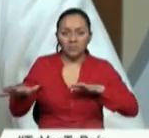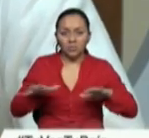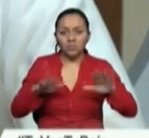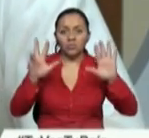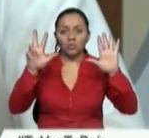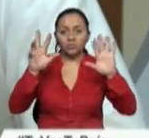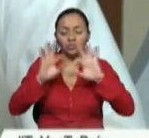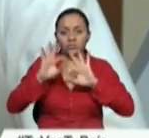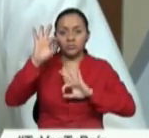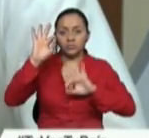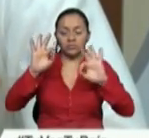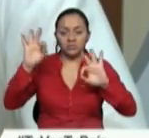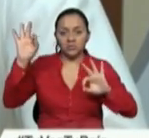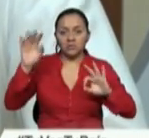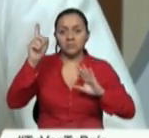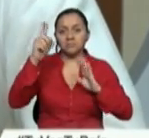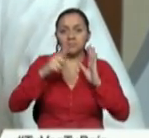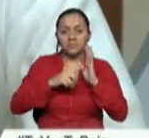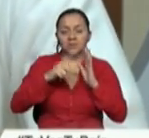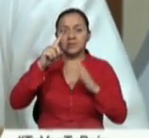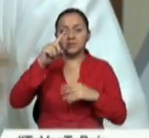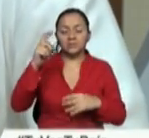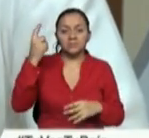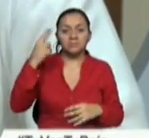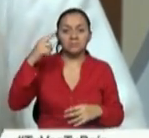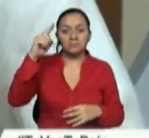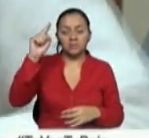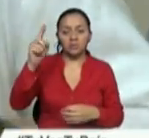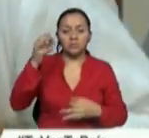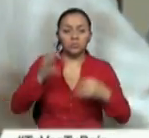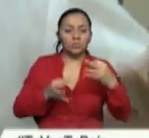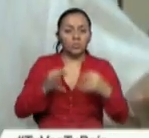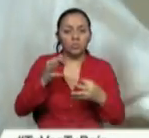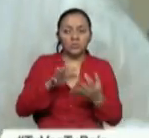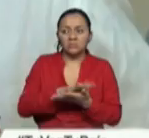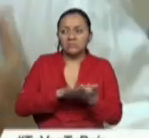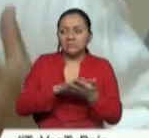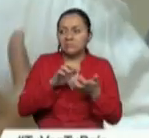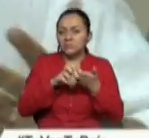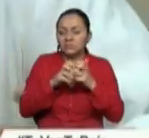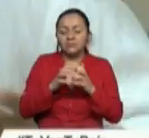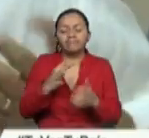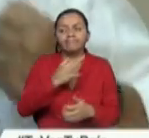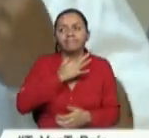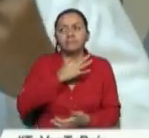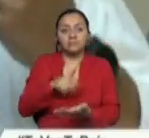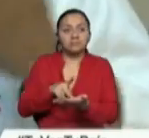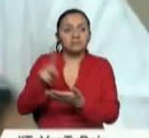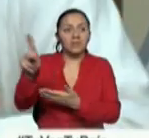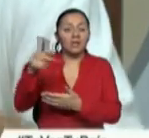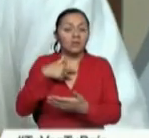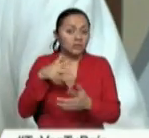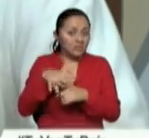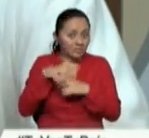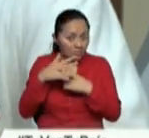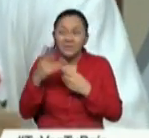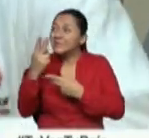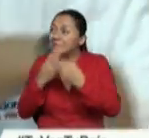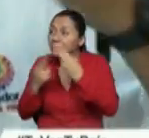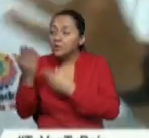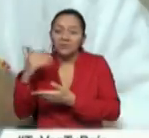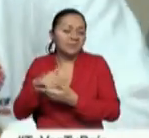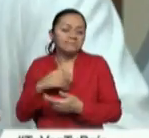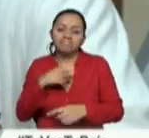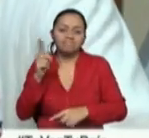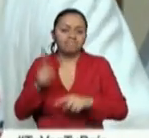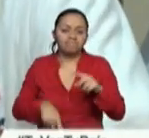escala ritter más de 100 millones pagados por juicios espurios pero que nos obligan a pagar y no estamos en situación de de negociar más fuertemente